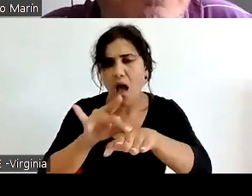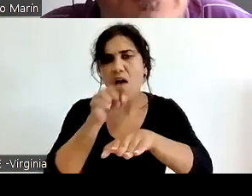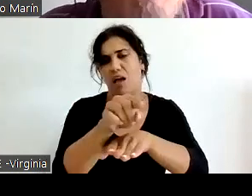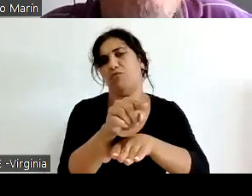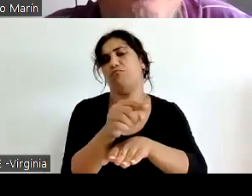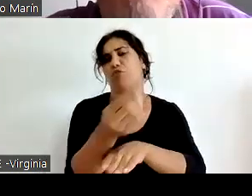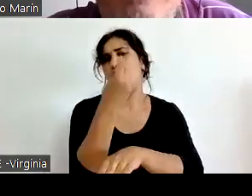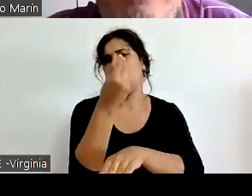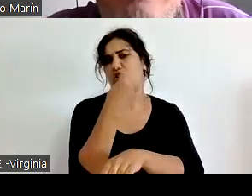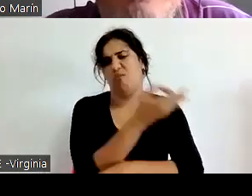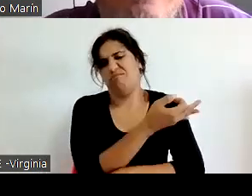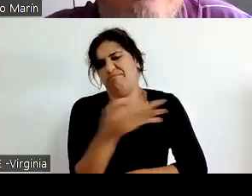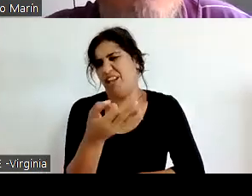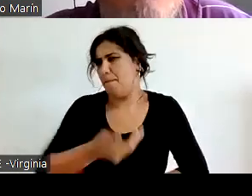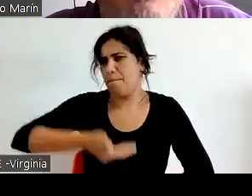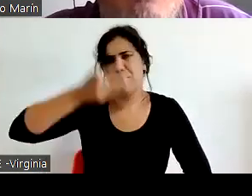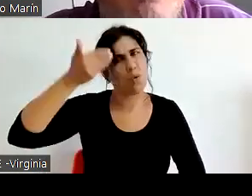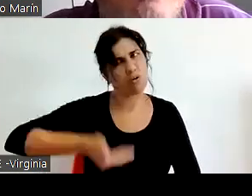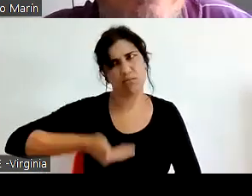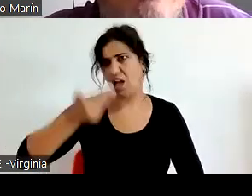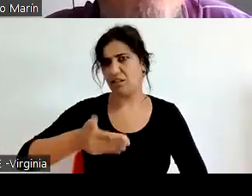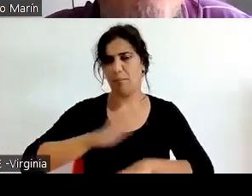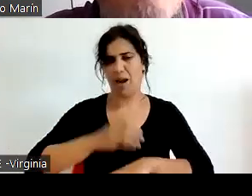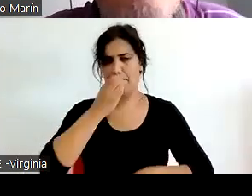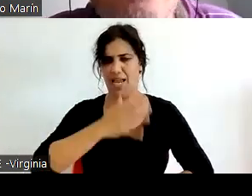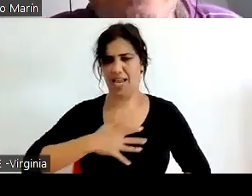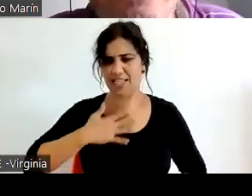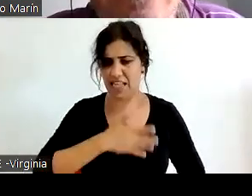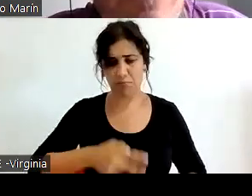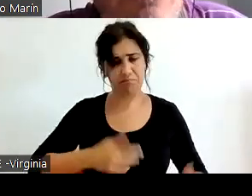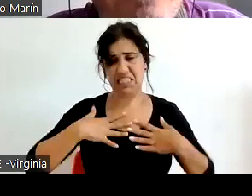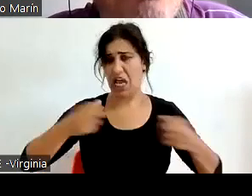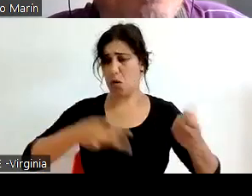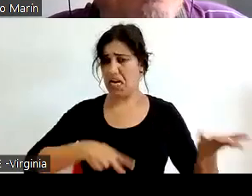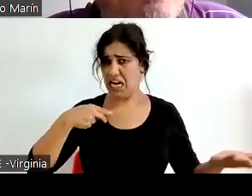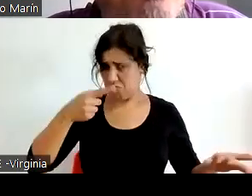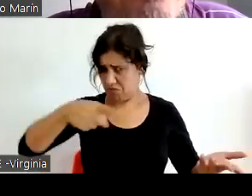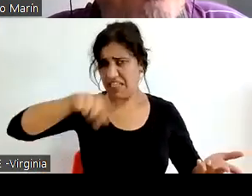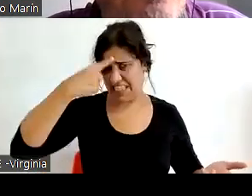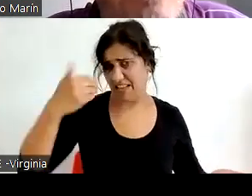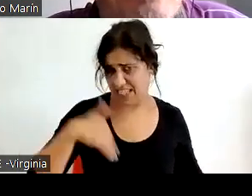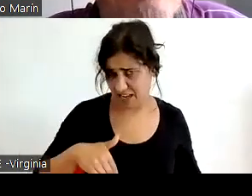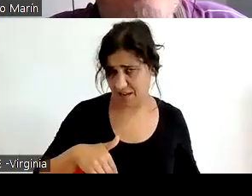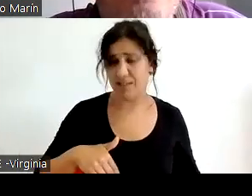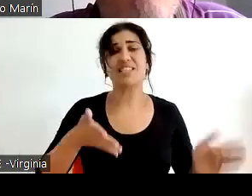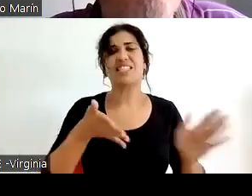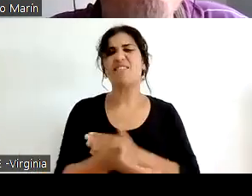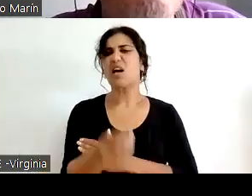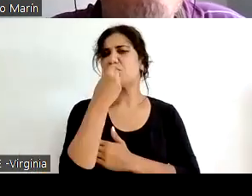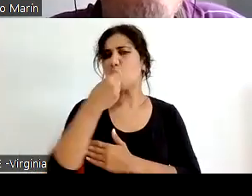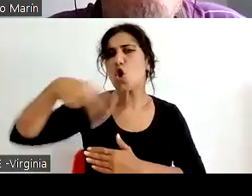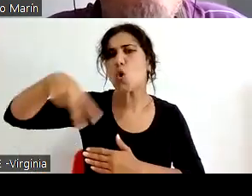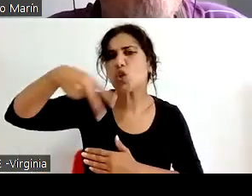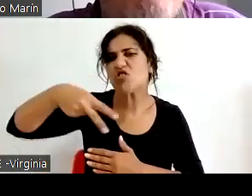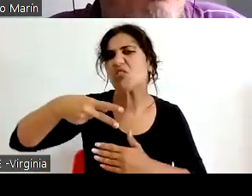es fundamental para el bienestar de la salud en general. Una correcta nutrición es toda aquella que